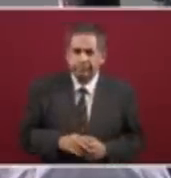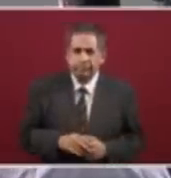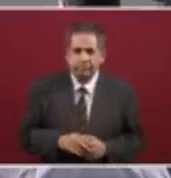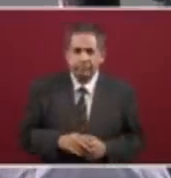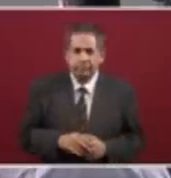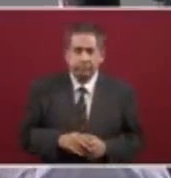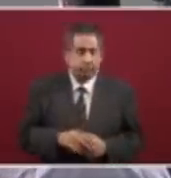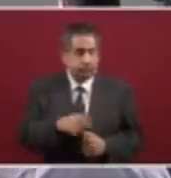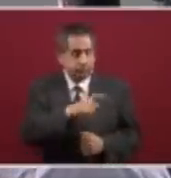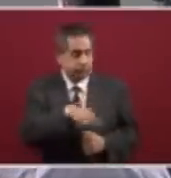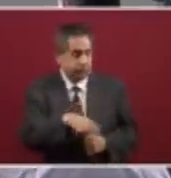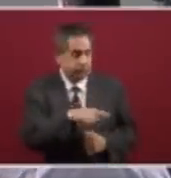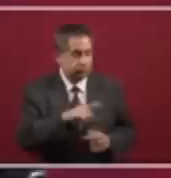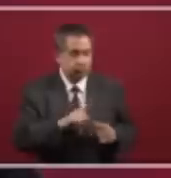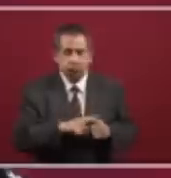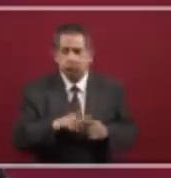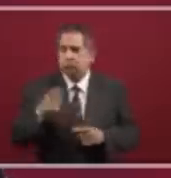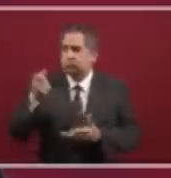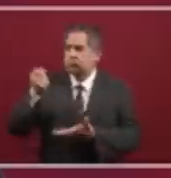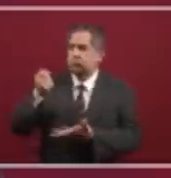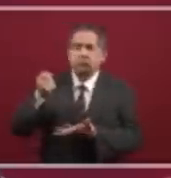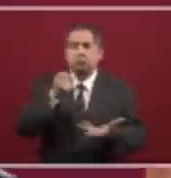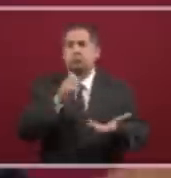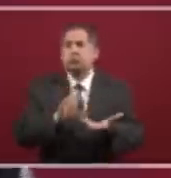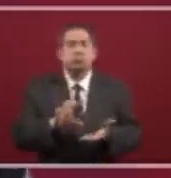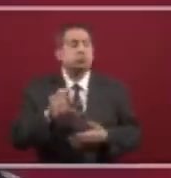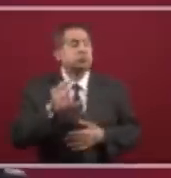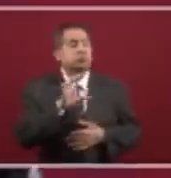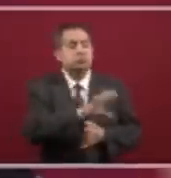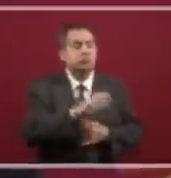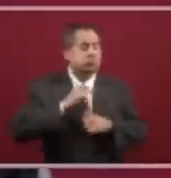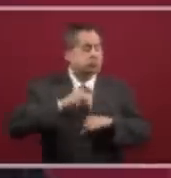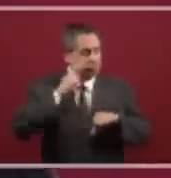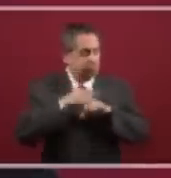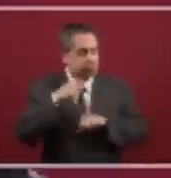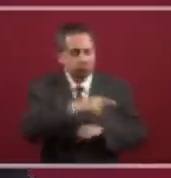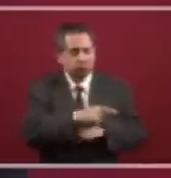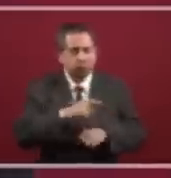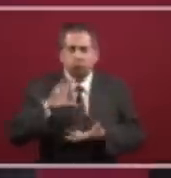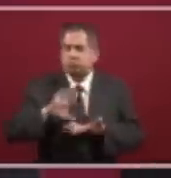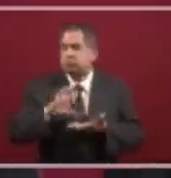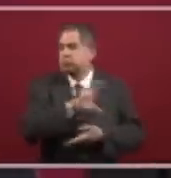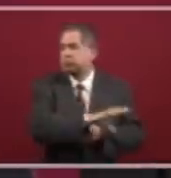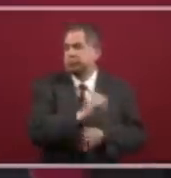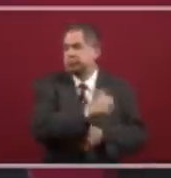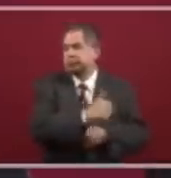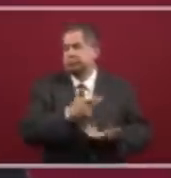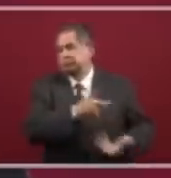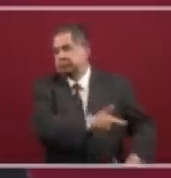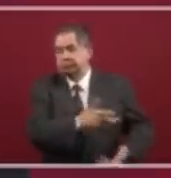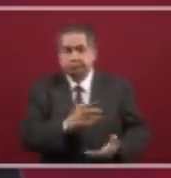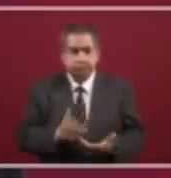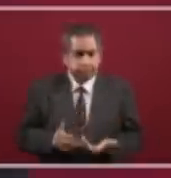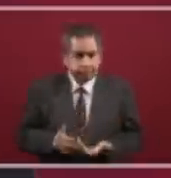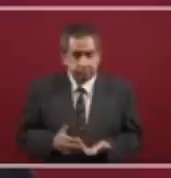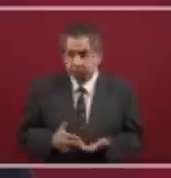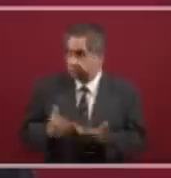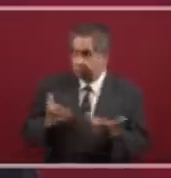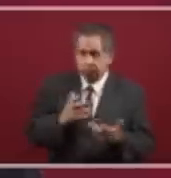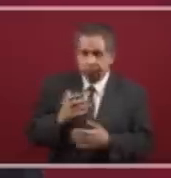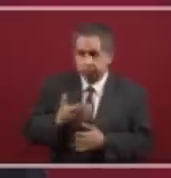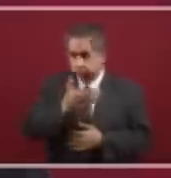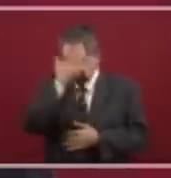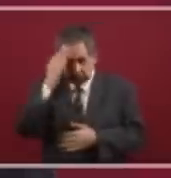donde se entregaba el dinero a los encargados de las estancias infantiles y no se sabía